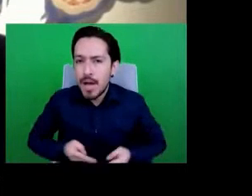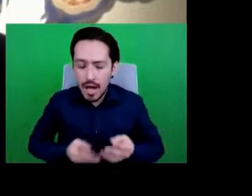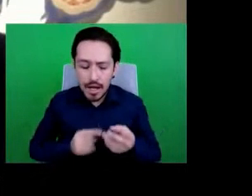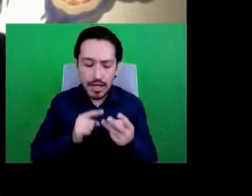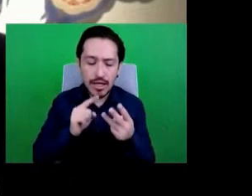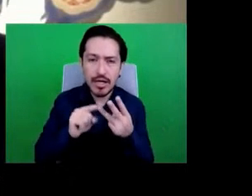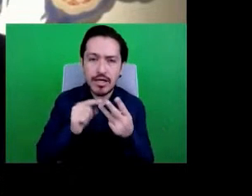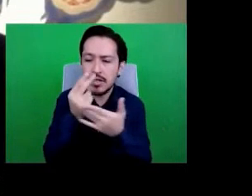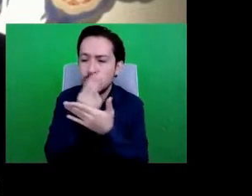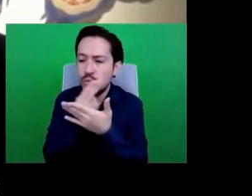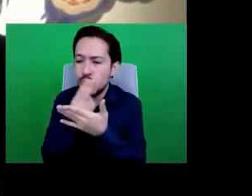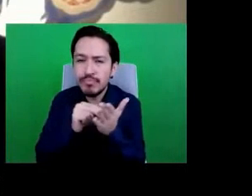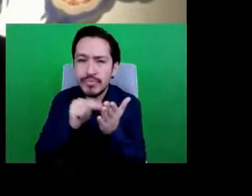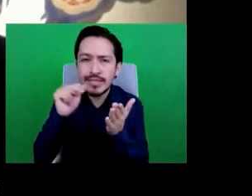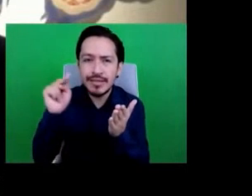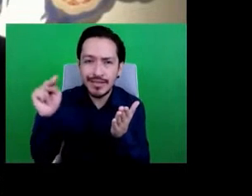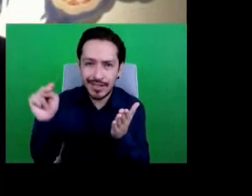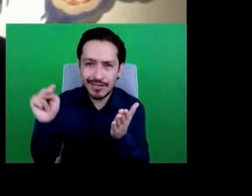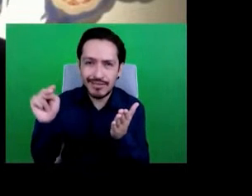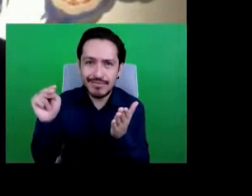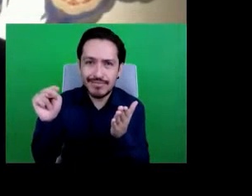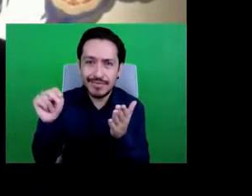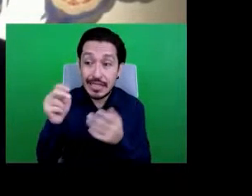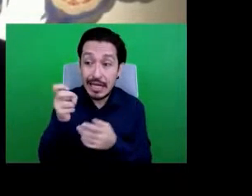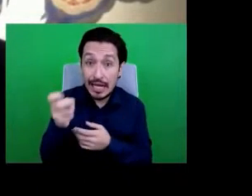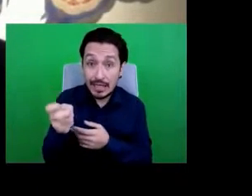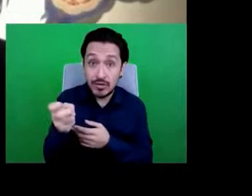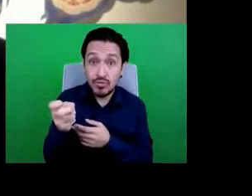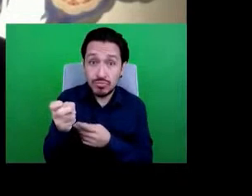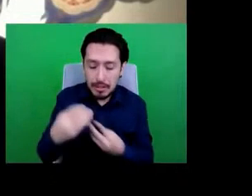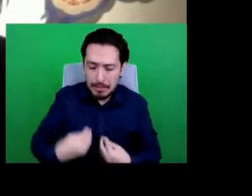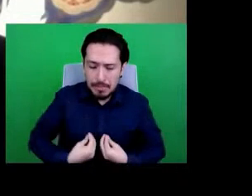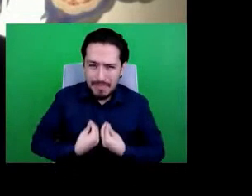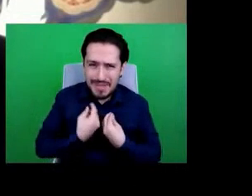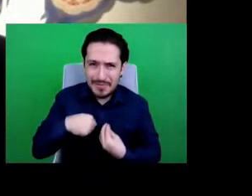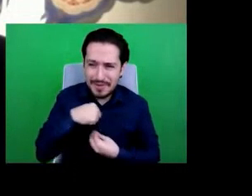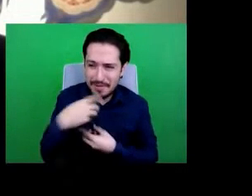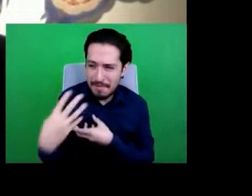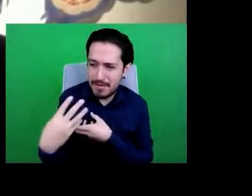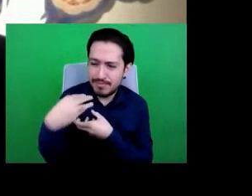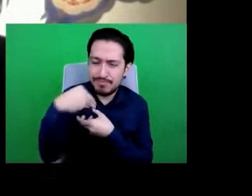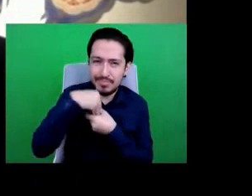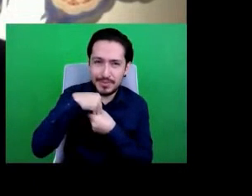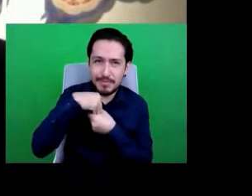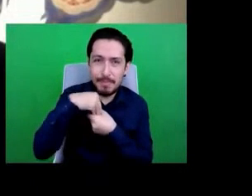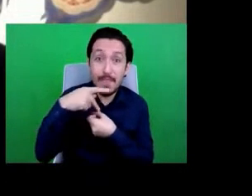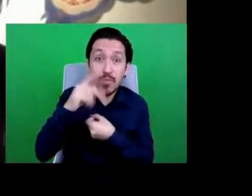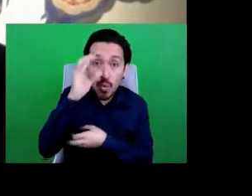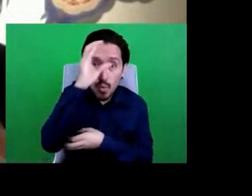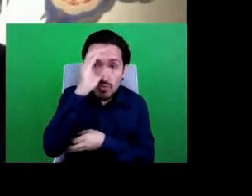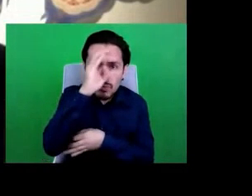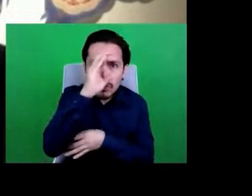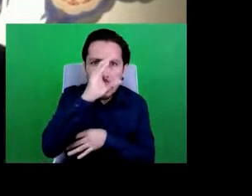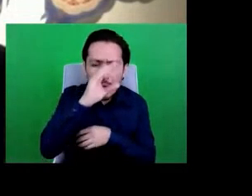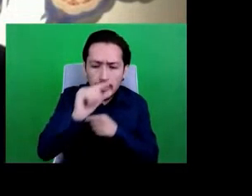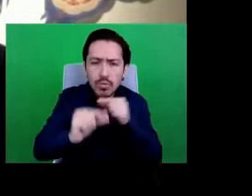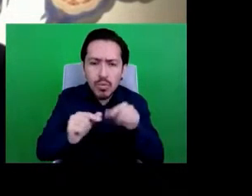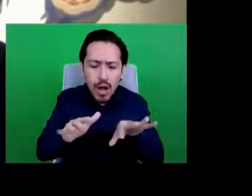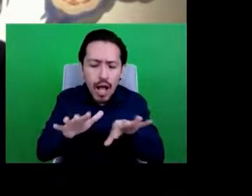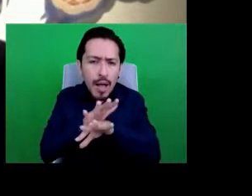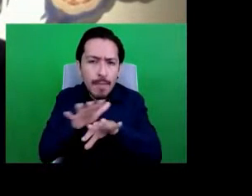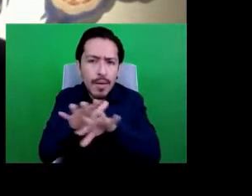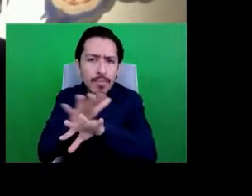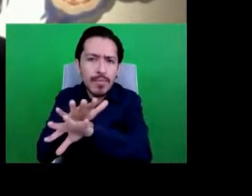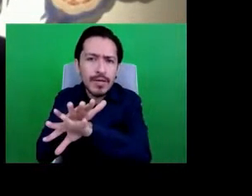pintar. Entonces, esto es algo que forma parte de nuestras vidas. Y además, la cultura va cambiando constantemente. Es como una